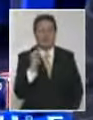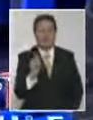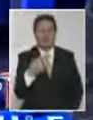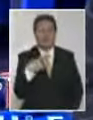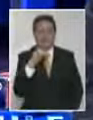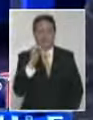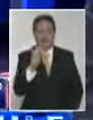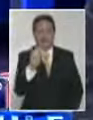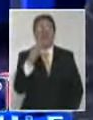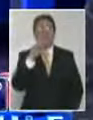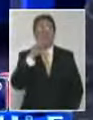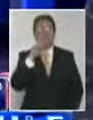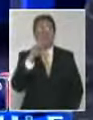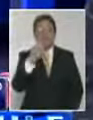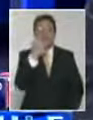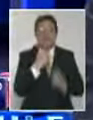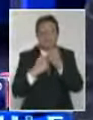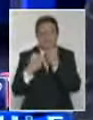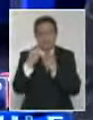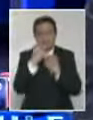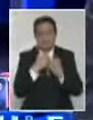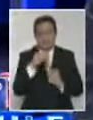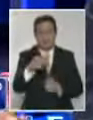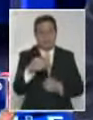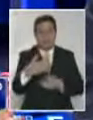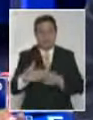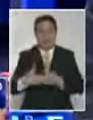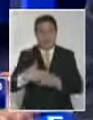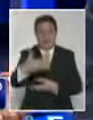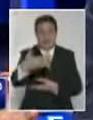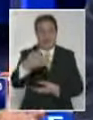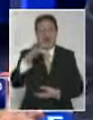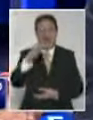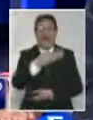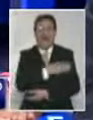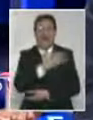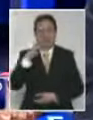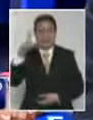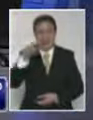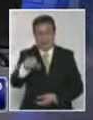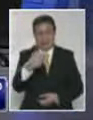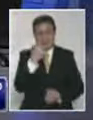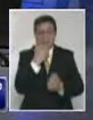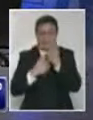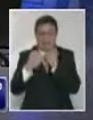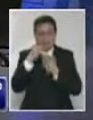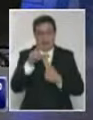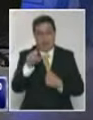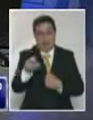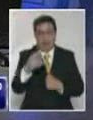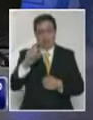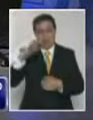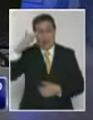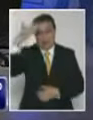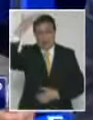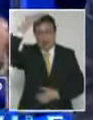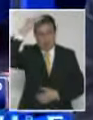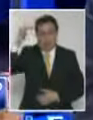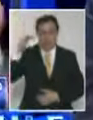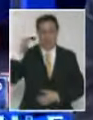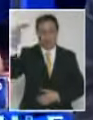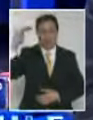evidentemente los que fallaron fueron la prensa oficialista, la que existía. Y la principal era el Mercurio. Y el